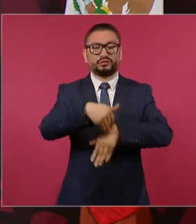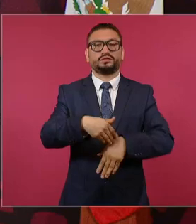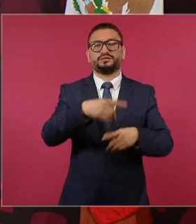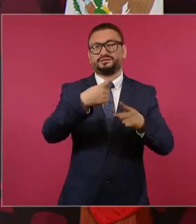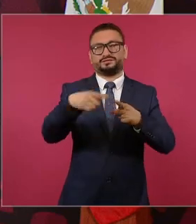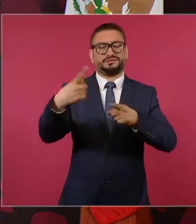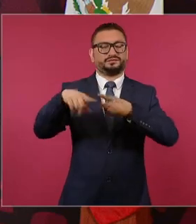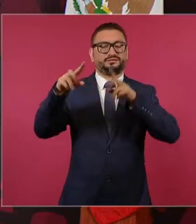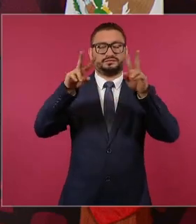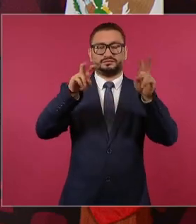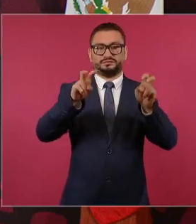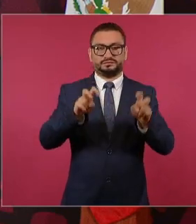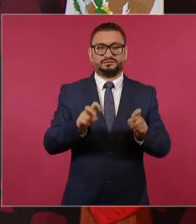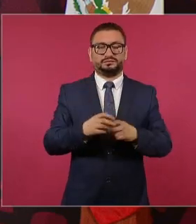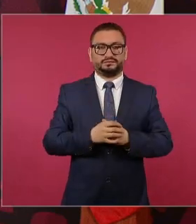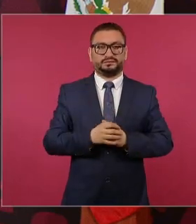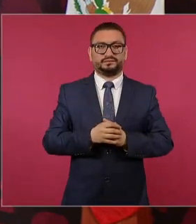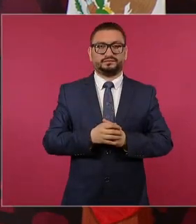otros temas.